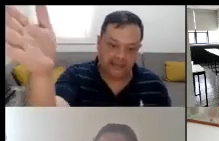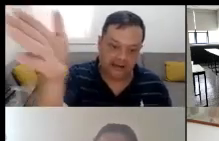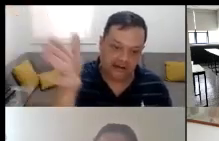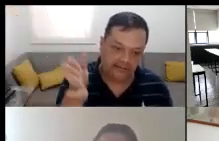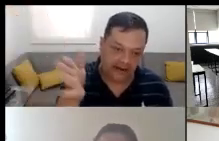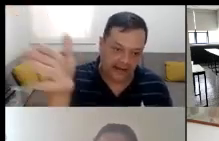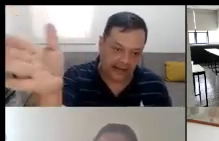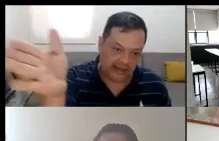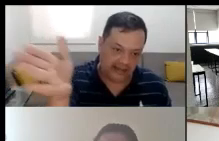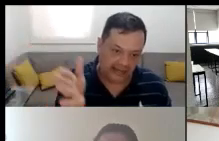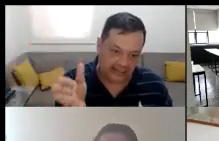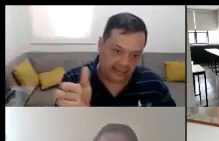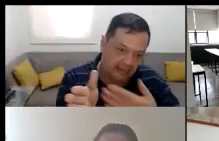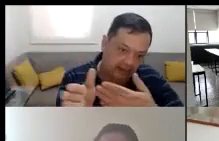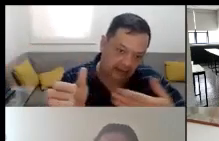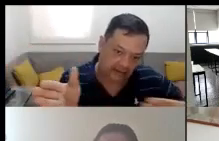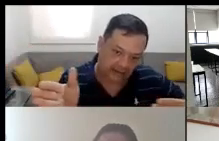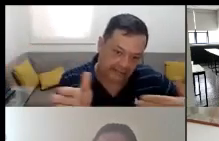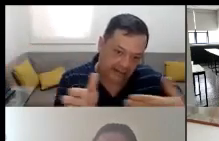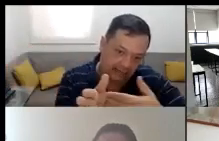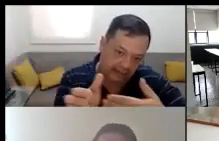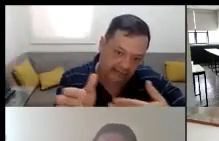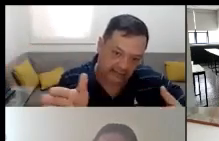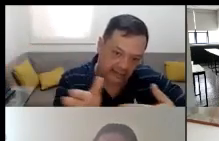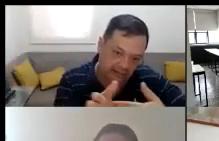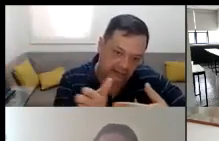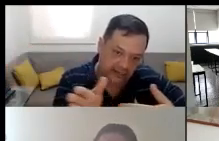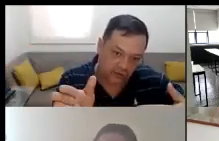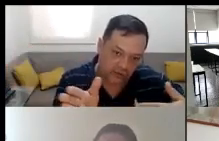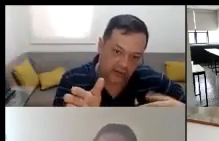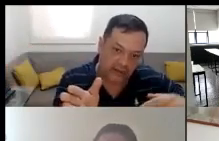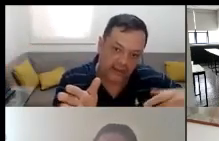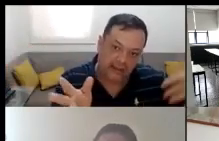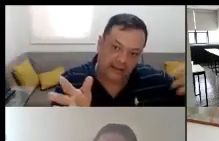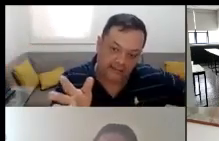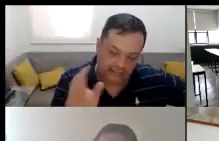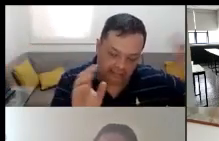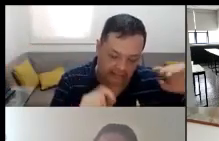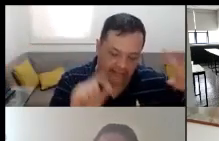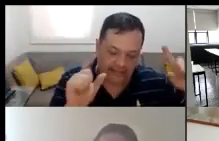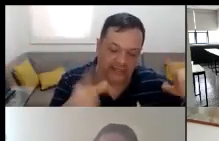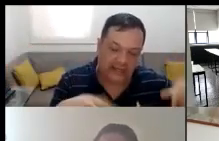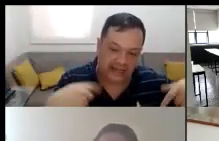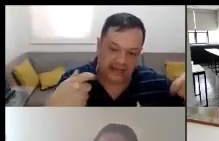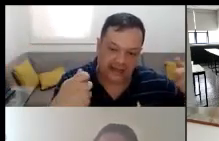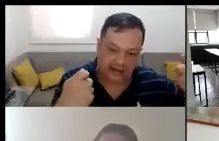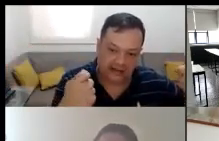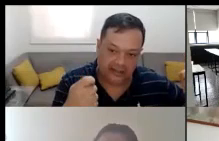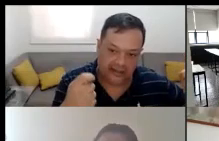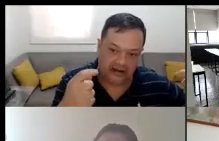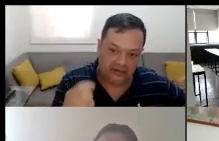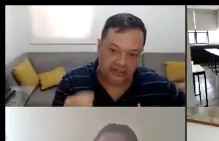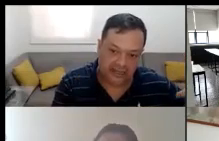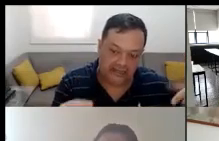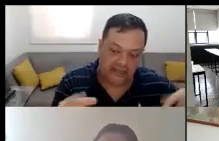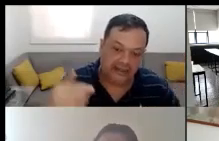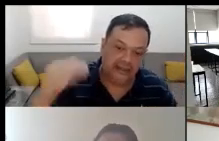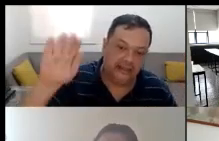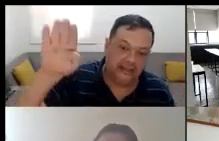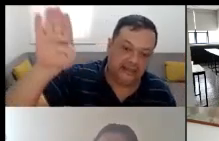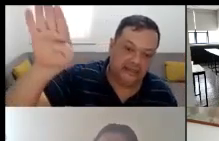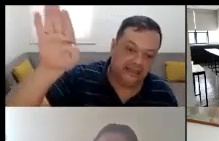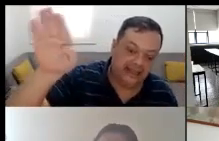pudieras tener una franja en el este y otra parte en la zona sur. Vamos a considerar lo